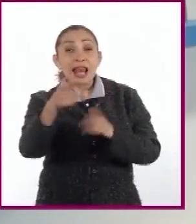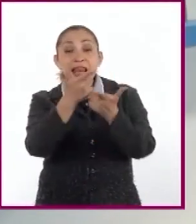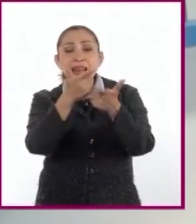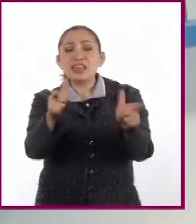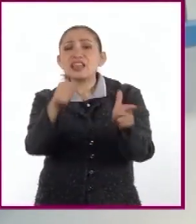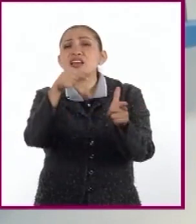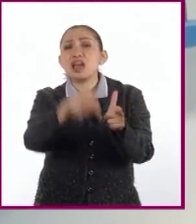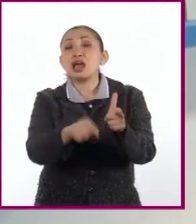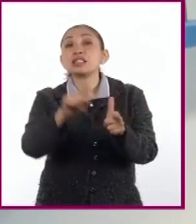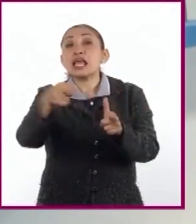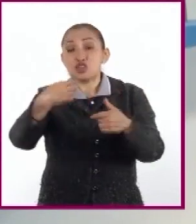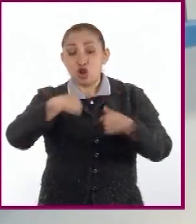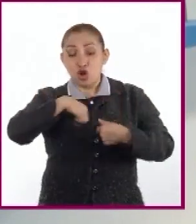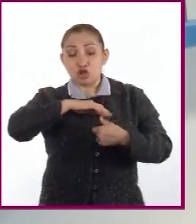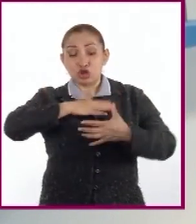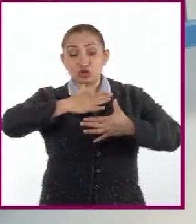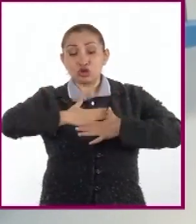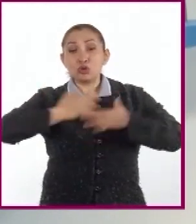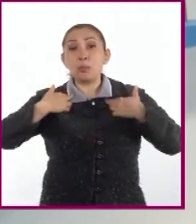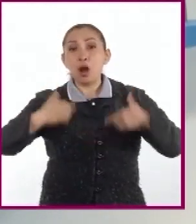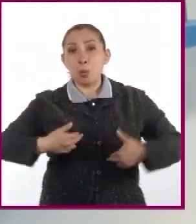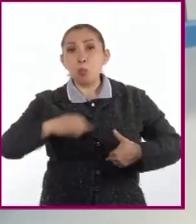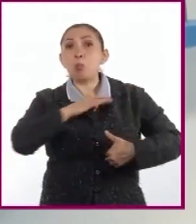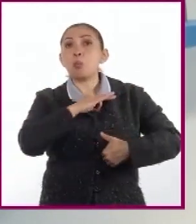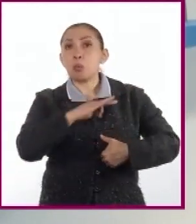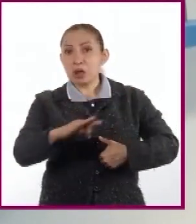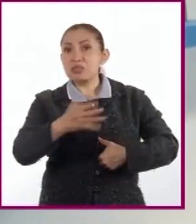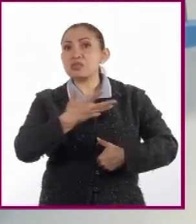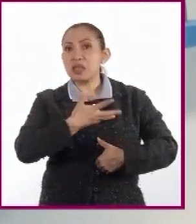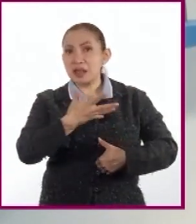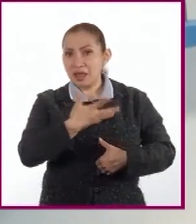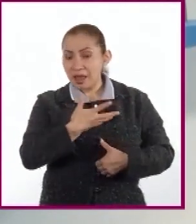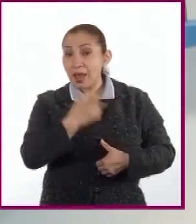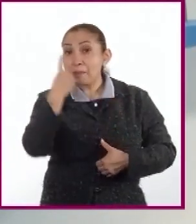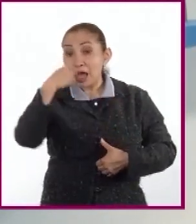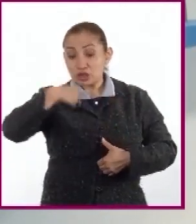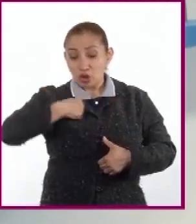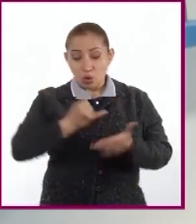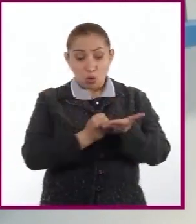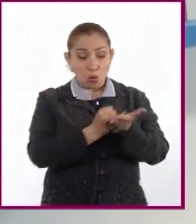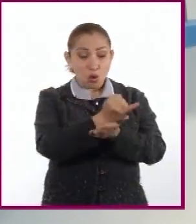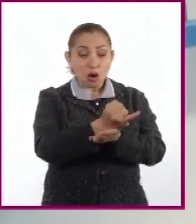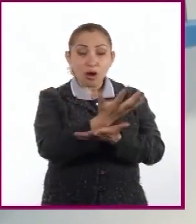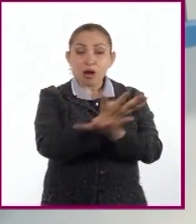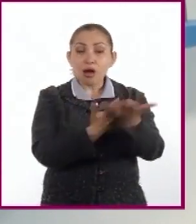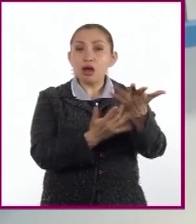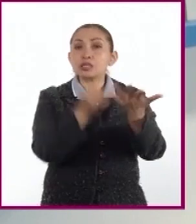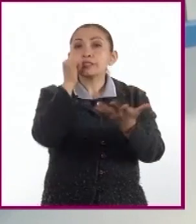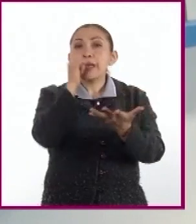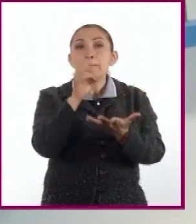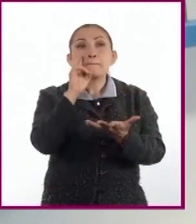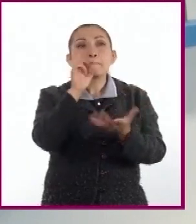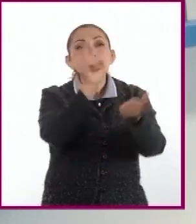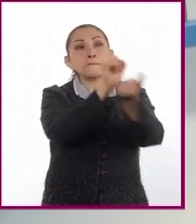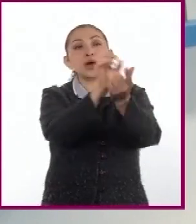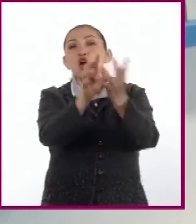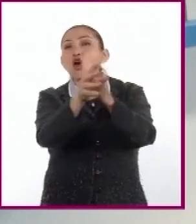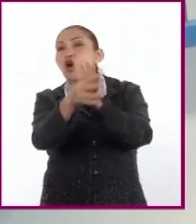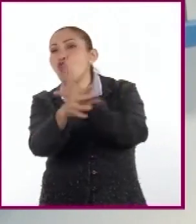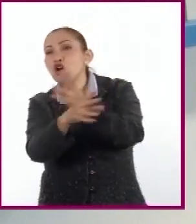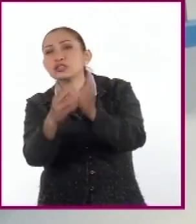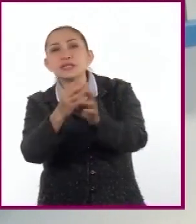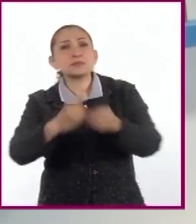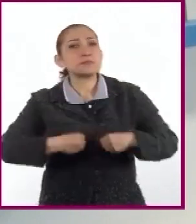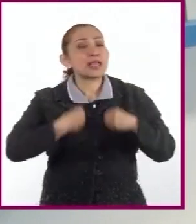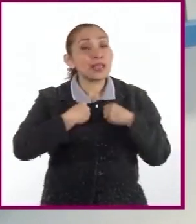es una facultad de nosotros, los seres humanos, para tomar decisiones en todas las situaciones que nos enfrentamos en la vida. Como